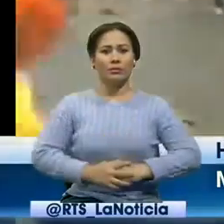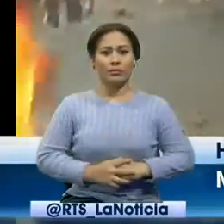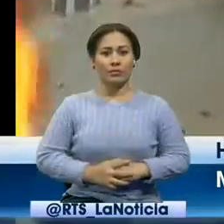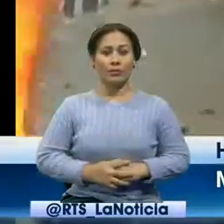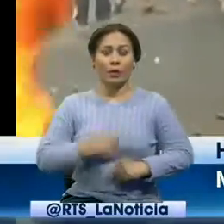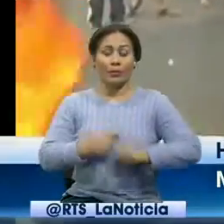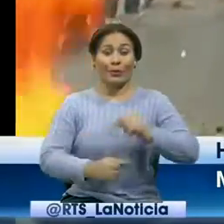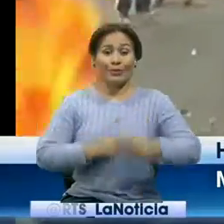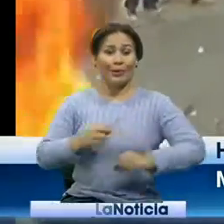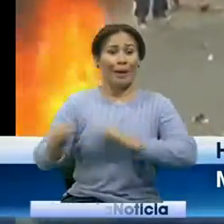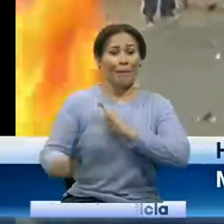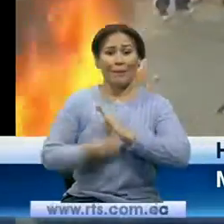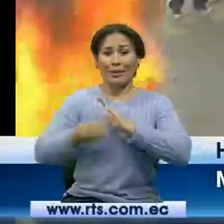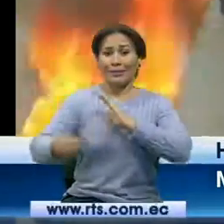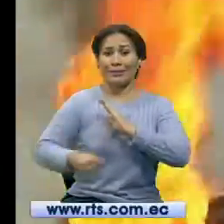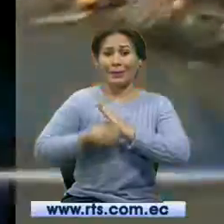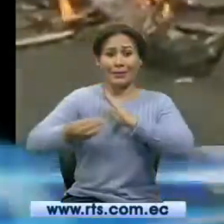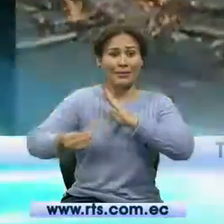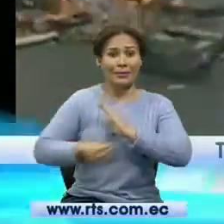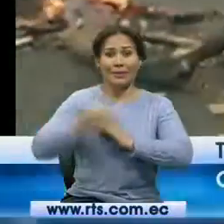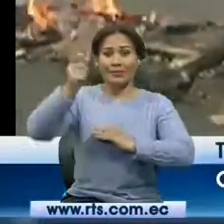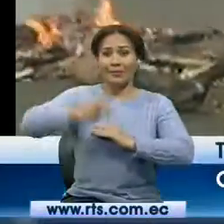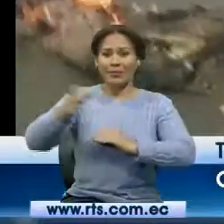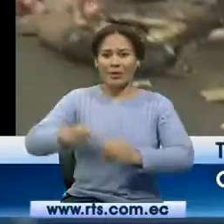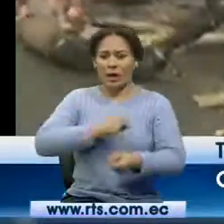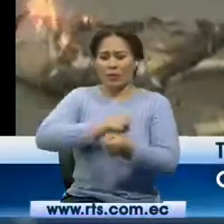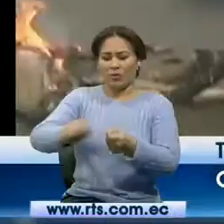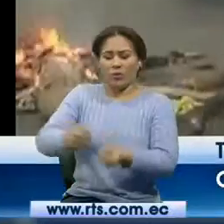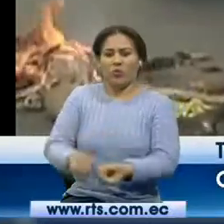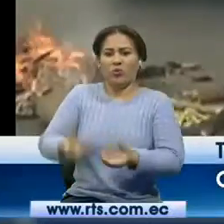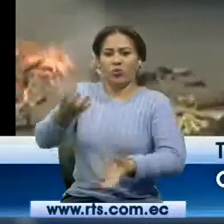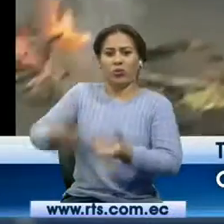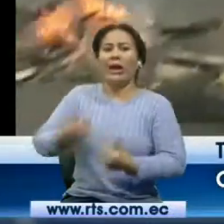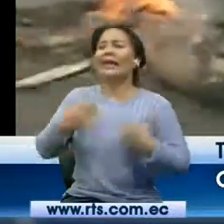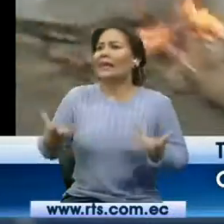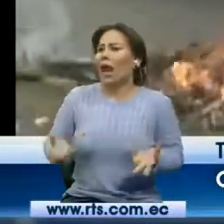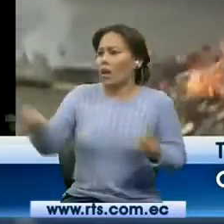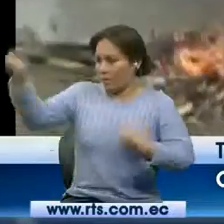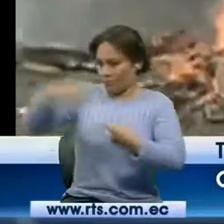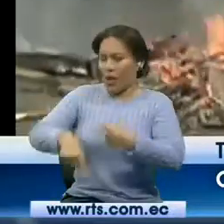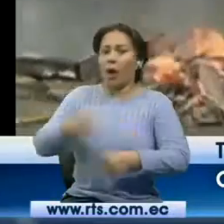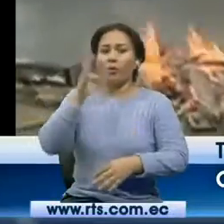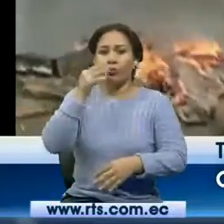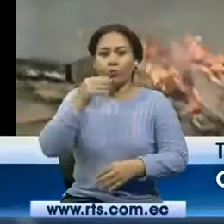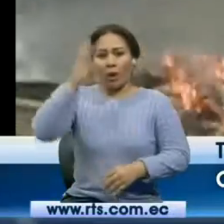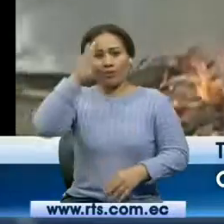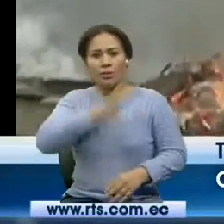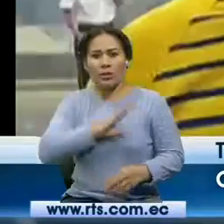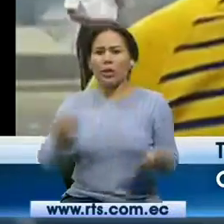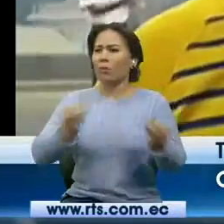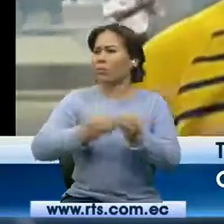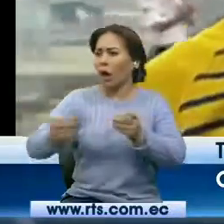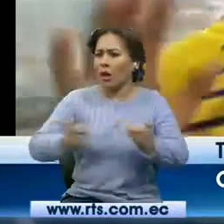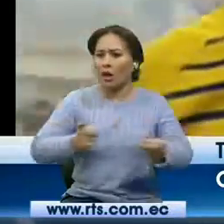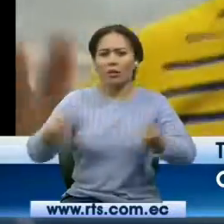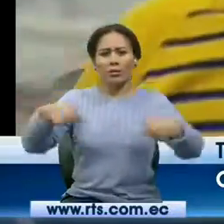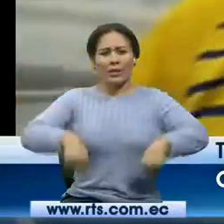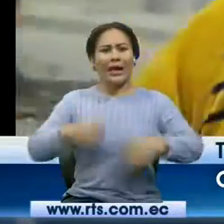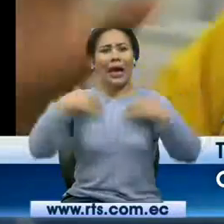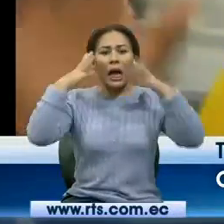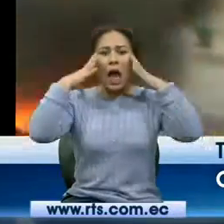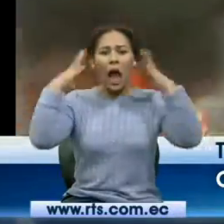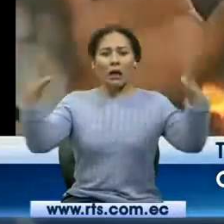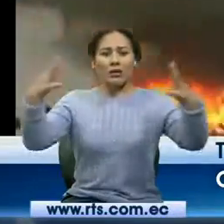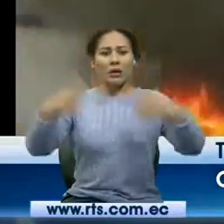Poco a poco se fueron sumando a la manifestación. Pretendían exigir mayor seguridad a la hora de atravesar la vía. Ya estamos cansados